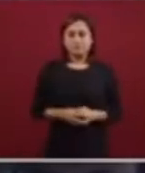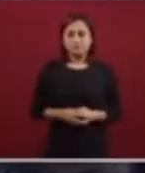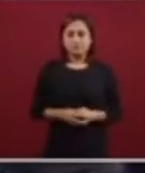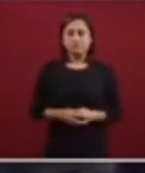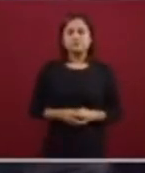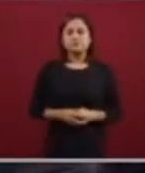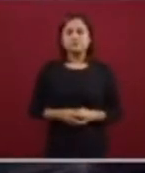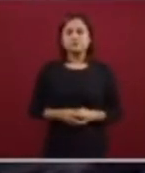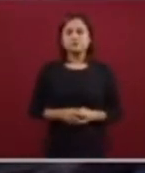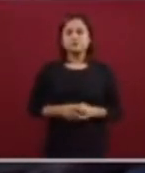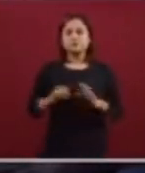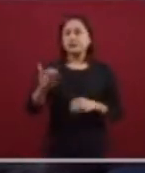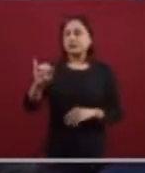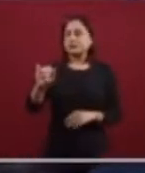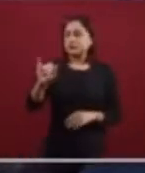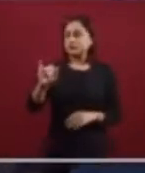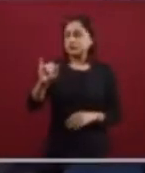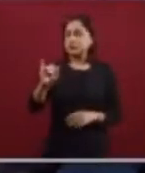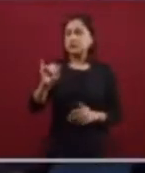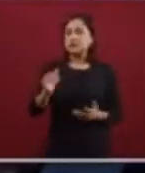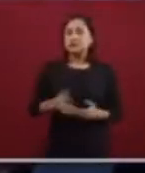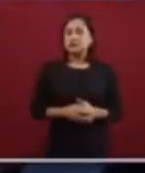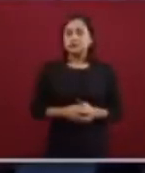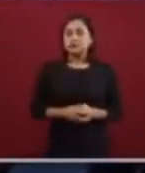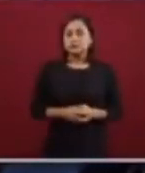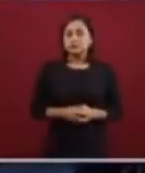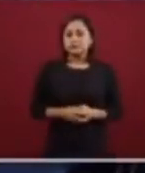Ah, bueno, sí.